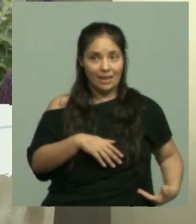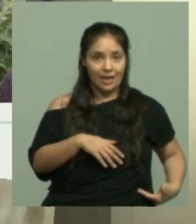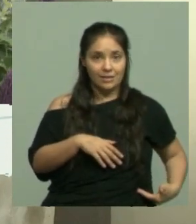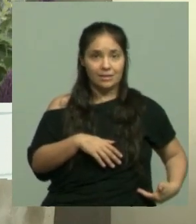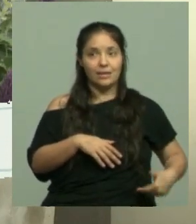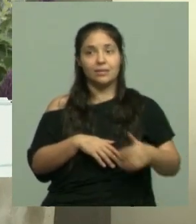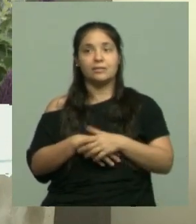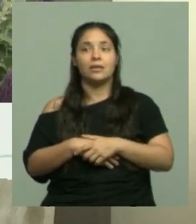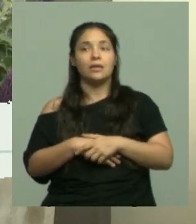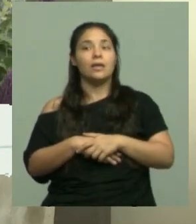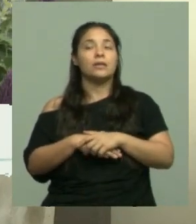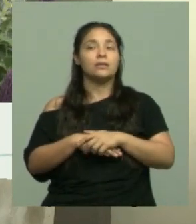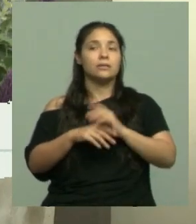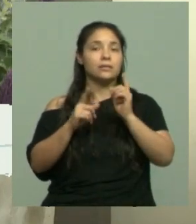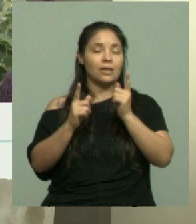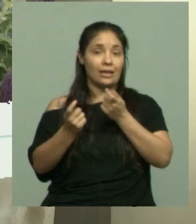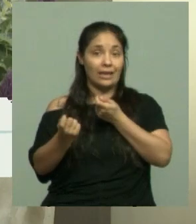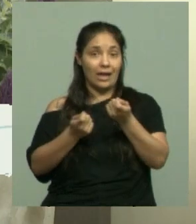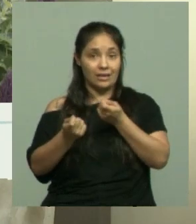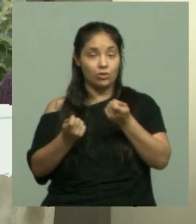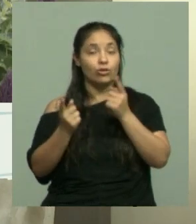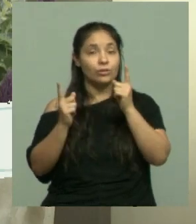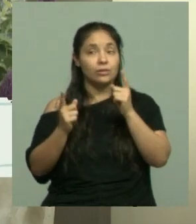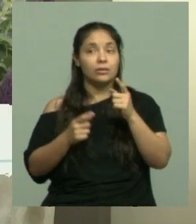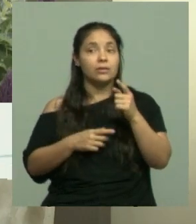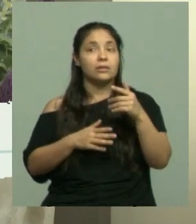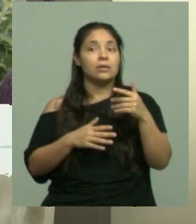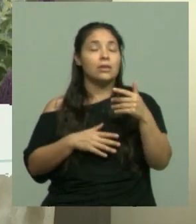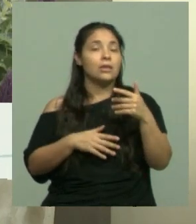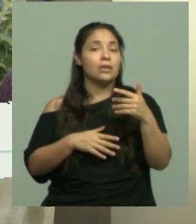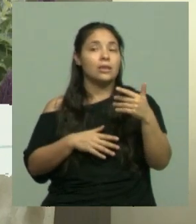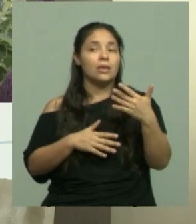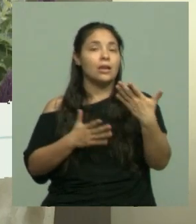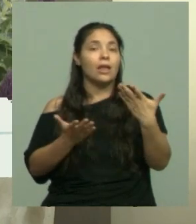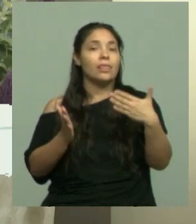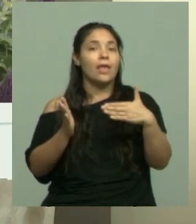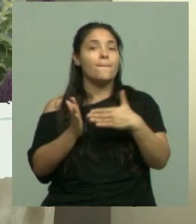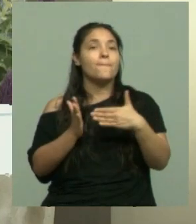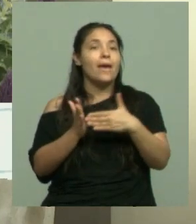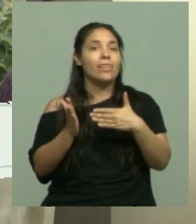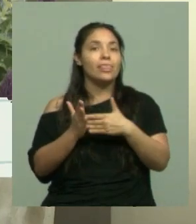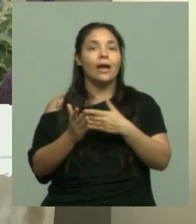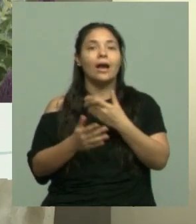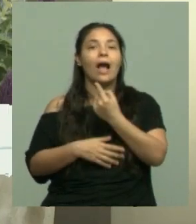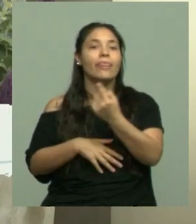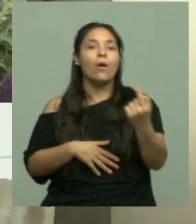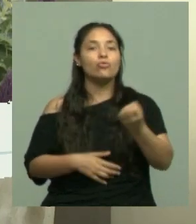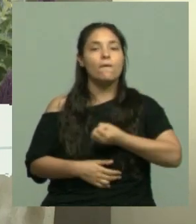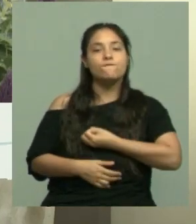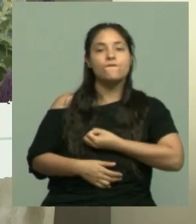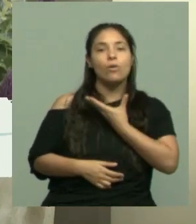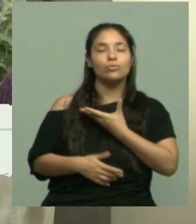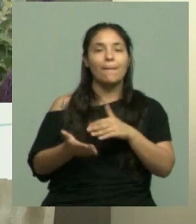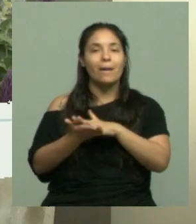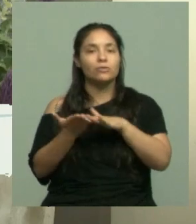articuladores, también a nivel gestión, va a depender cuál sea la voluntad para poder resolver estos conflictos. Y es ahí donde creo que